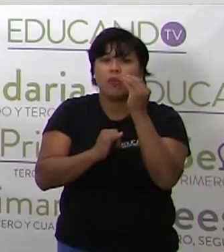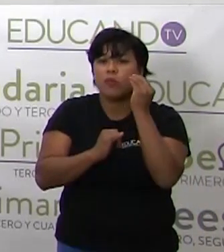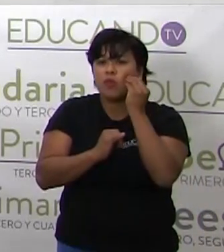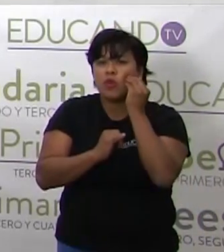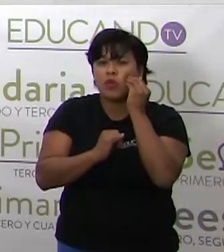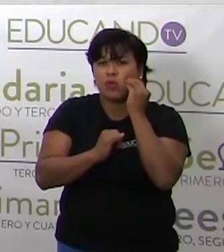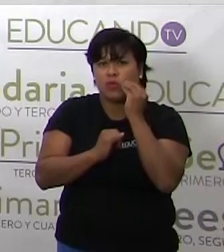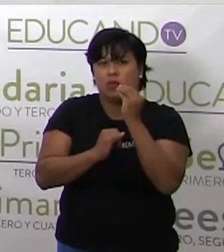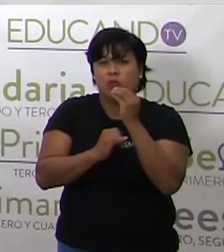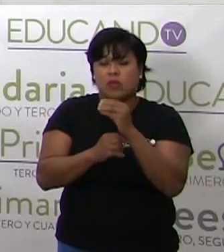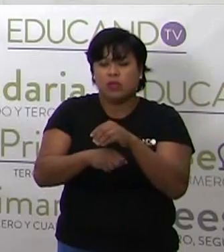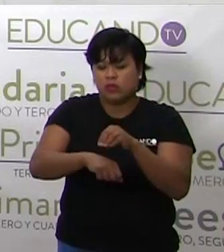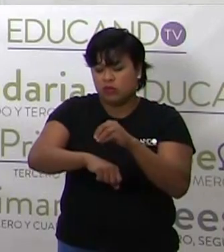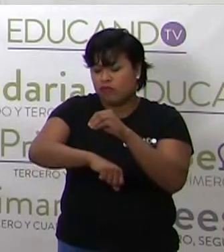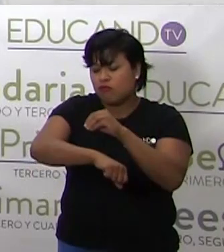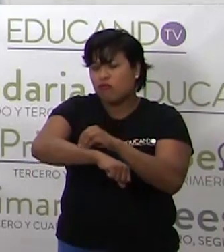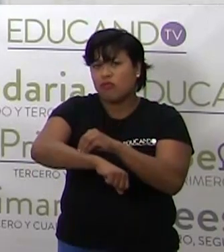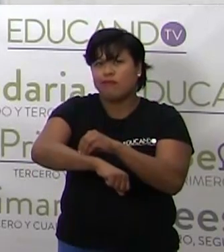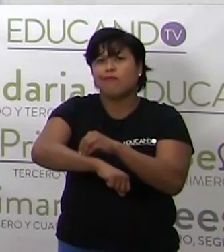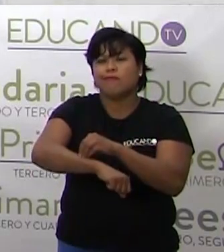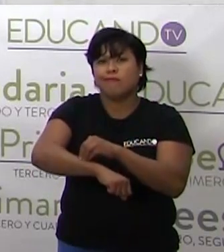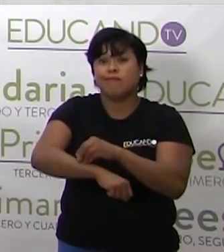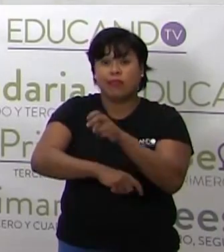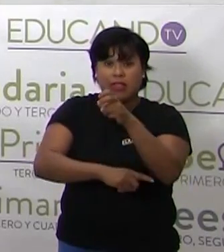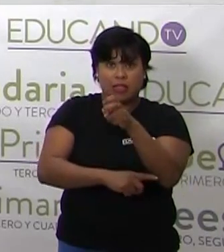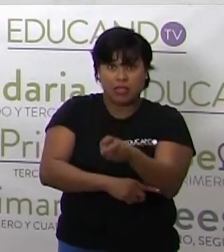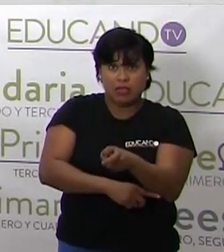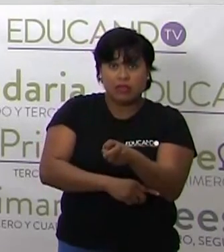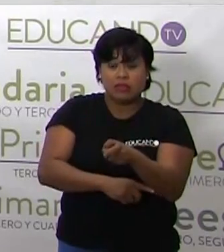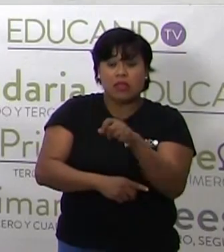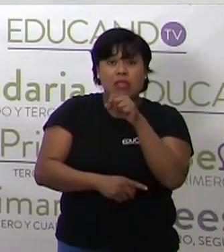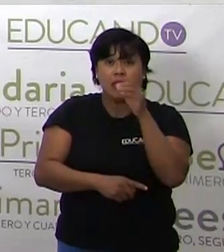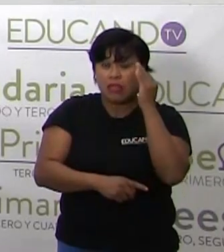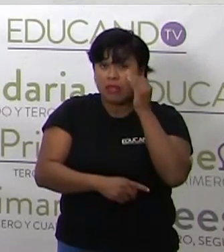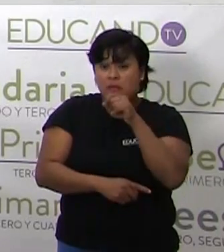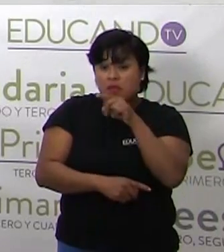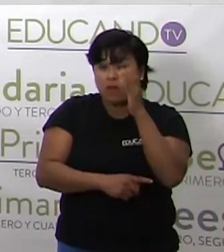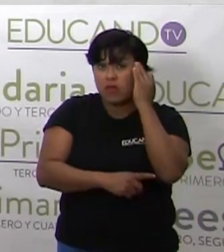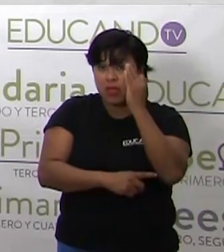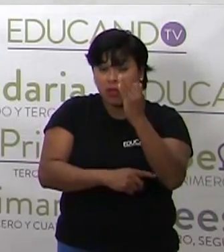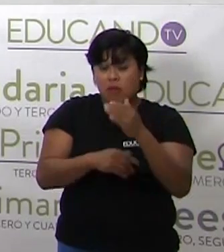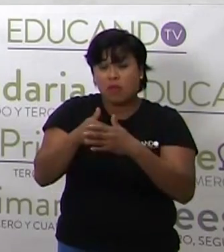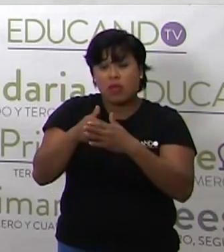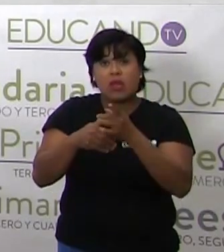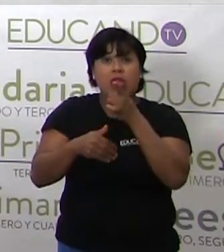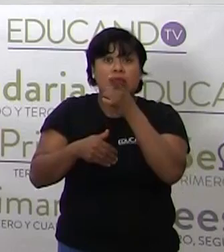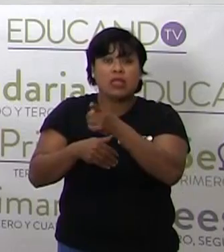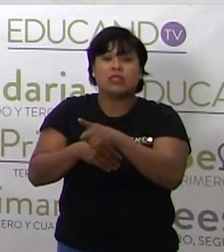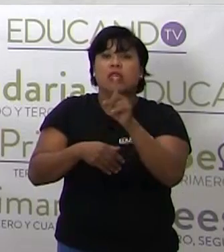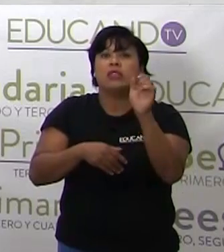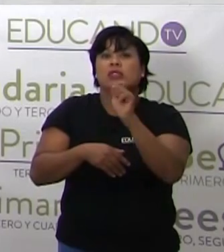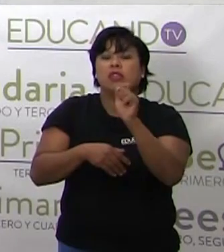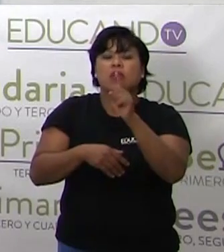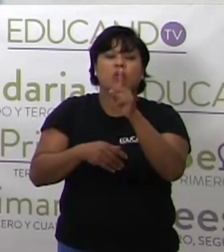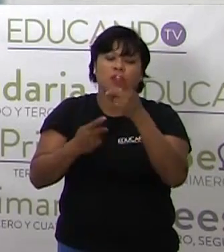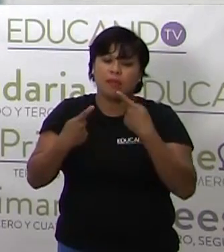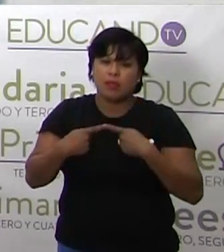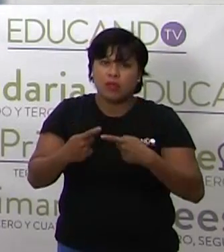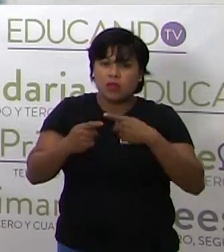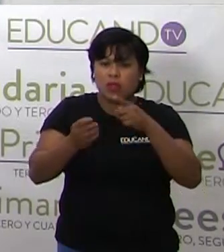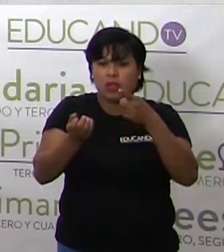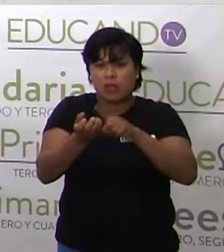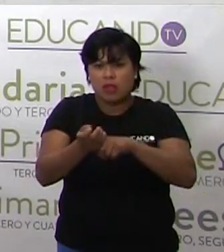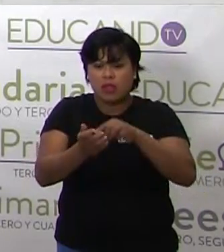el dorso de la mano. Desde esos tiempos se dice que si una pareja se besa en